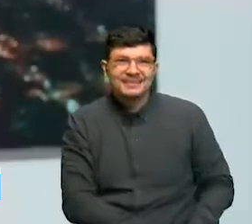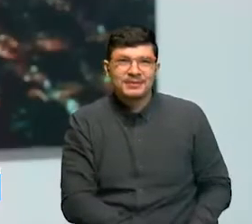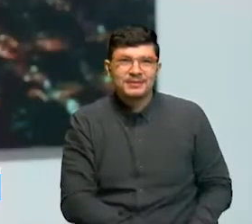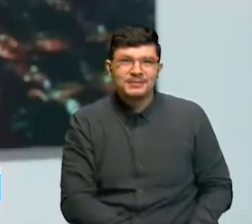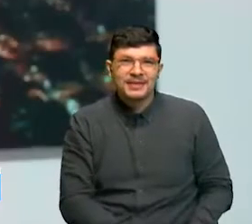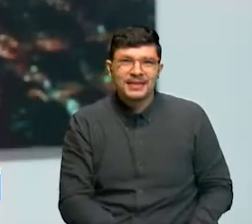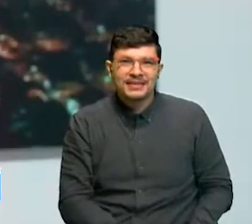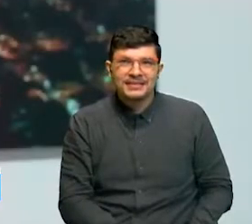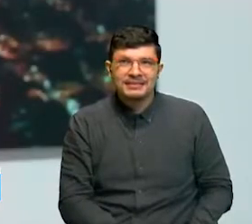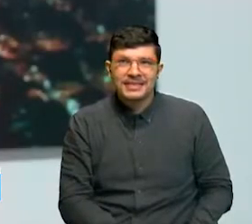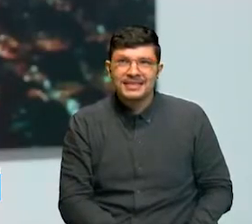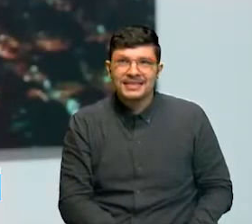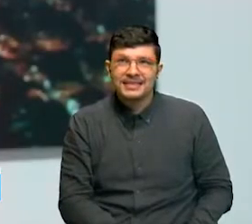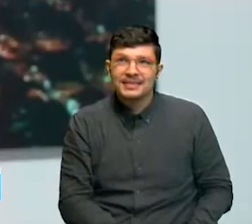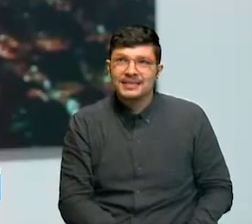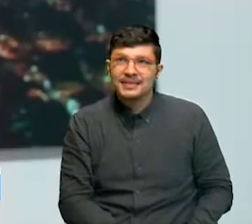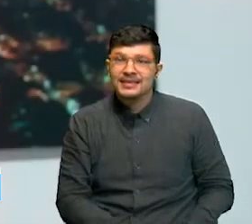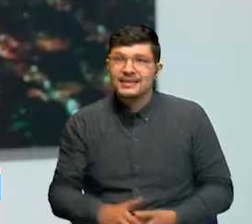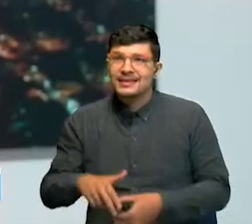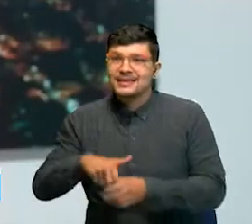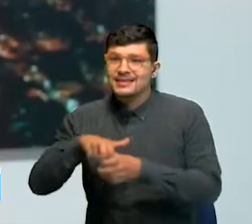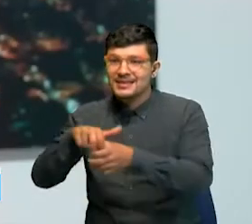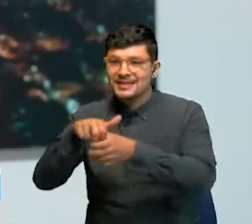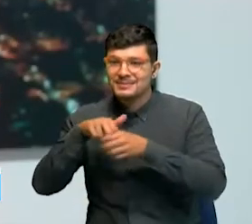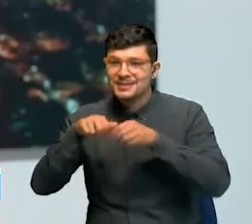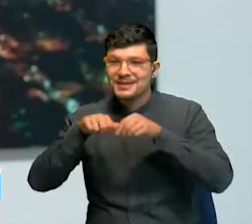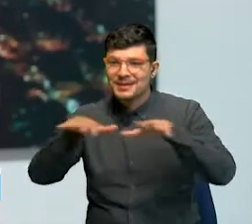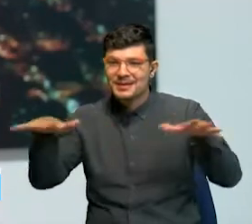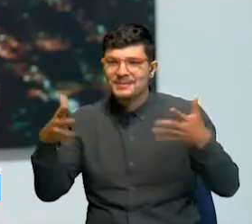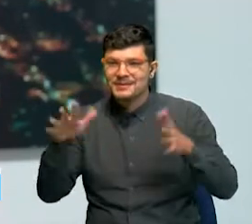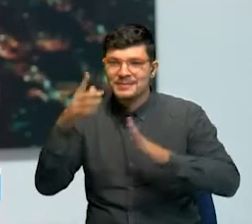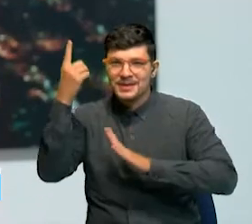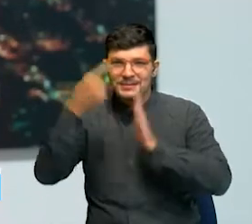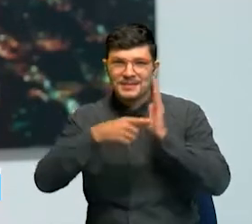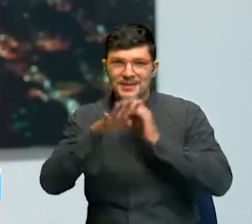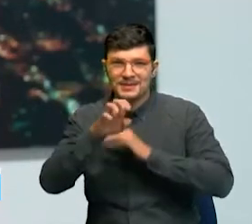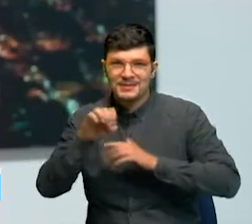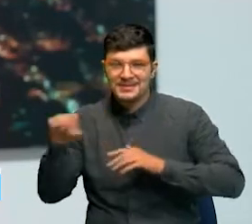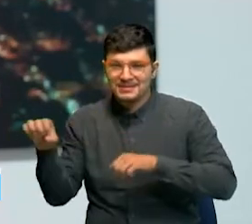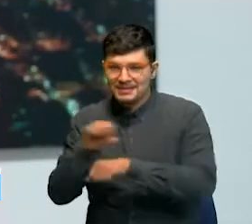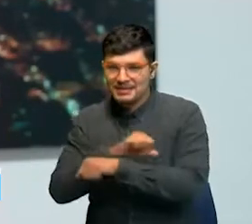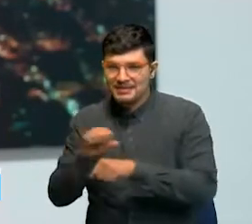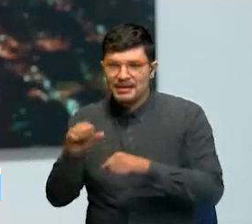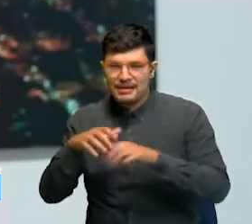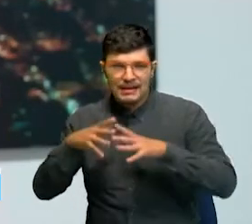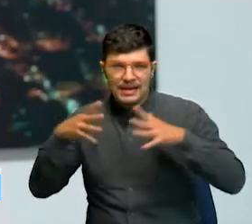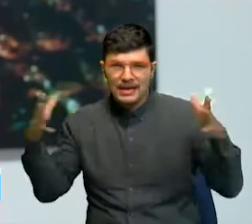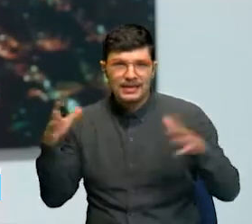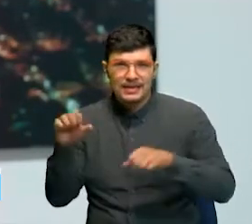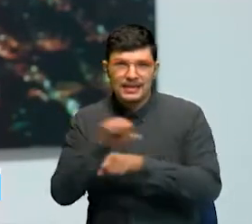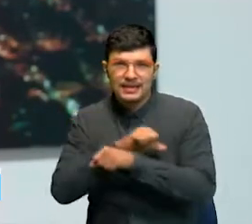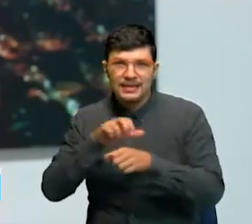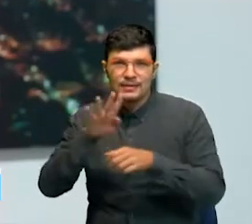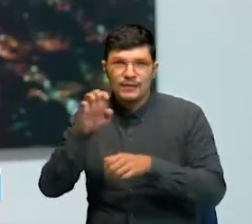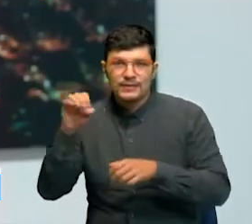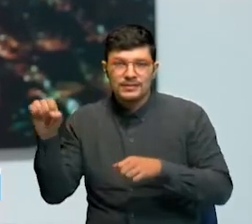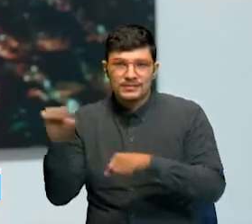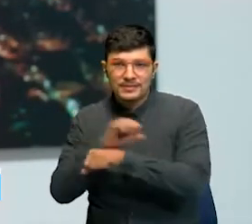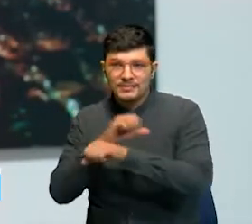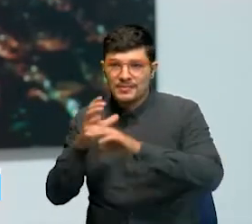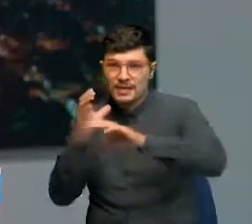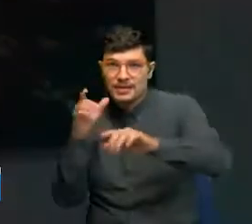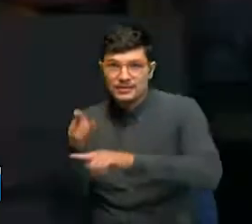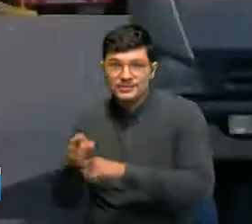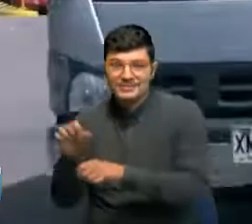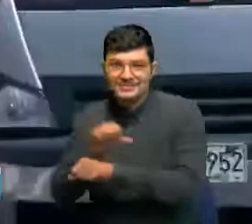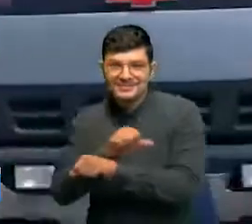colectivo representa más o menos entre 900 y 1.000 vehículos. El masivo son más o menos 200 vehículos. Los vehículos diésel